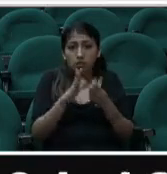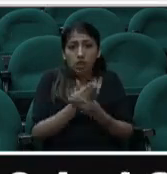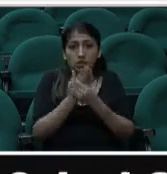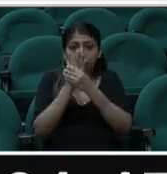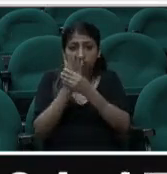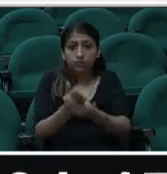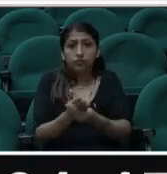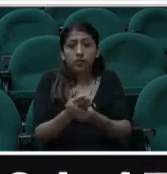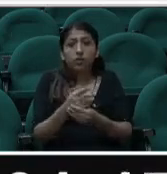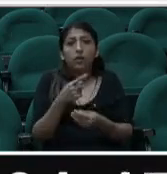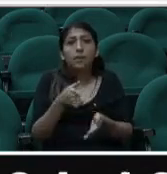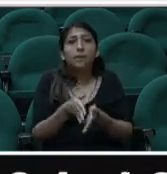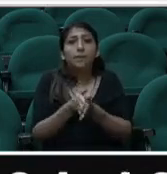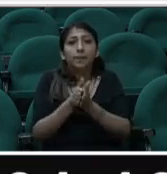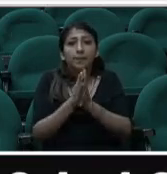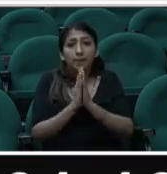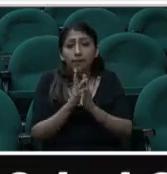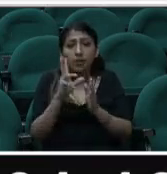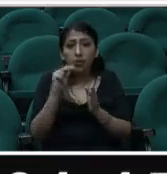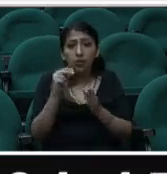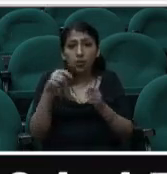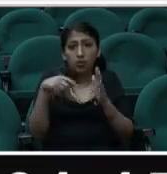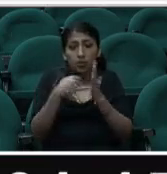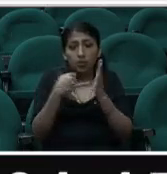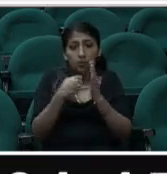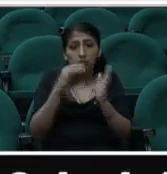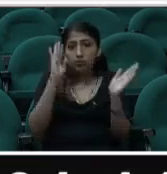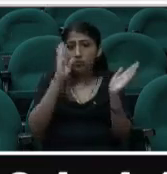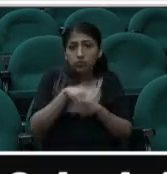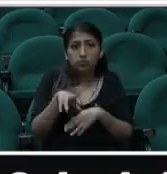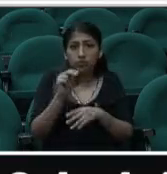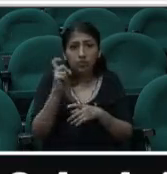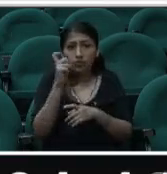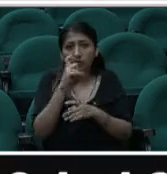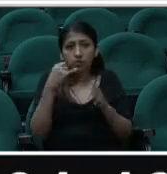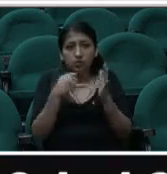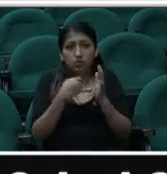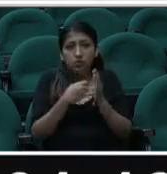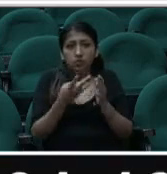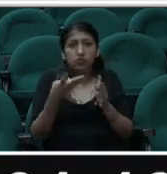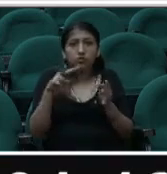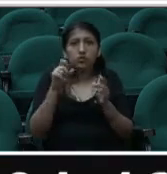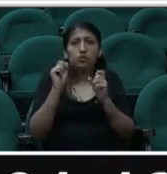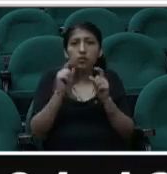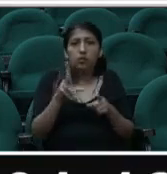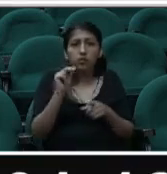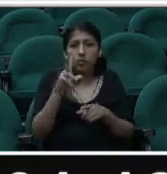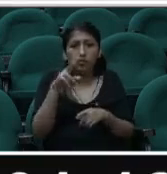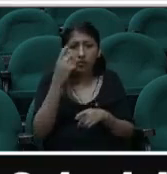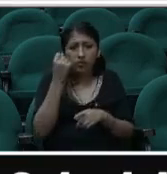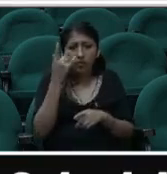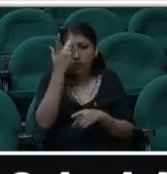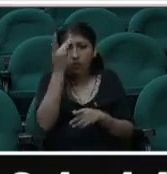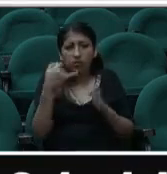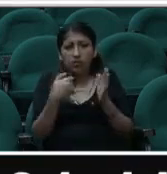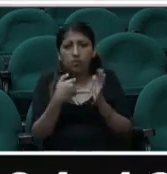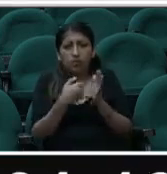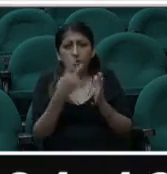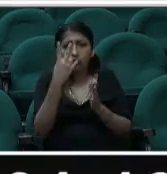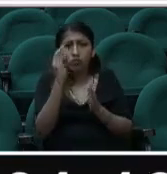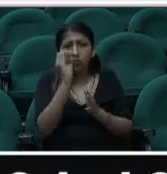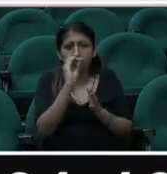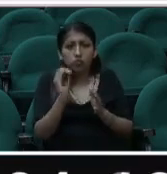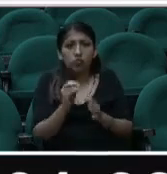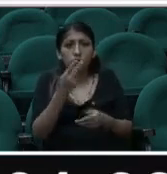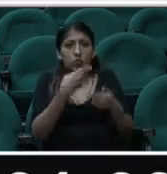impulsamos es derogar completamente el régimen de microempresarios porque es un impuesto totalmente regresivo no se puede entender cómo pueden aplicar un impuesto del